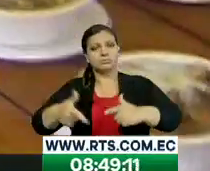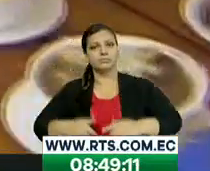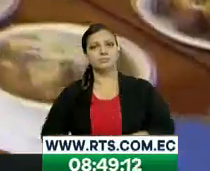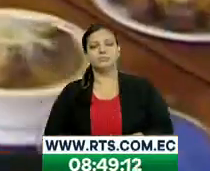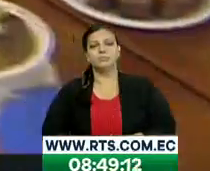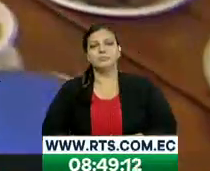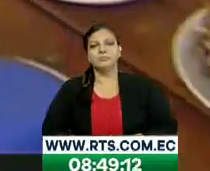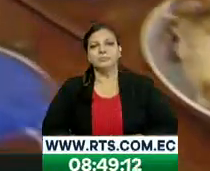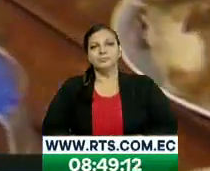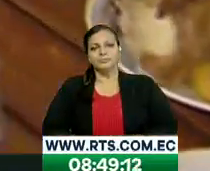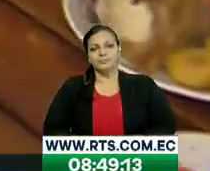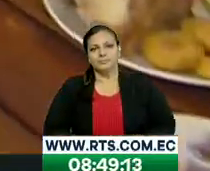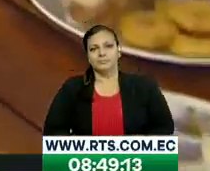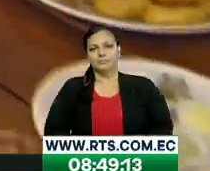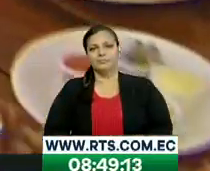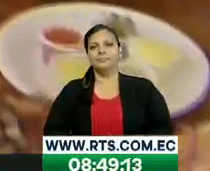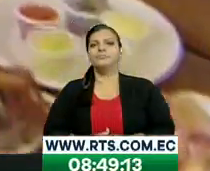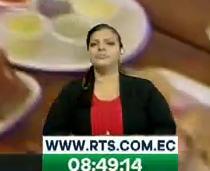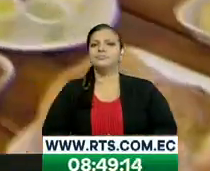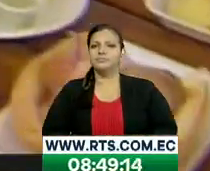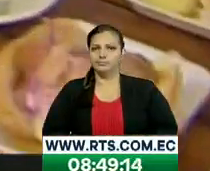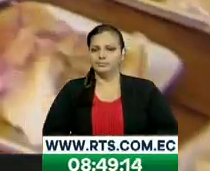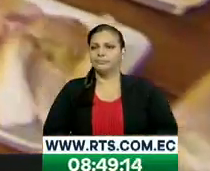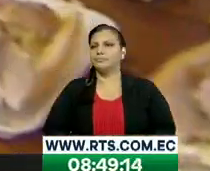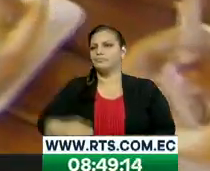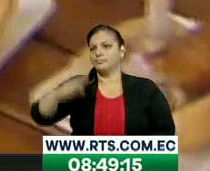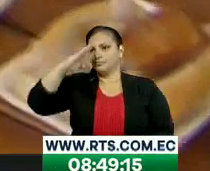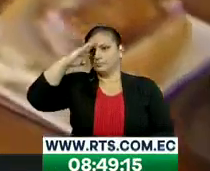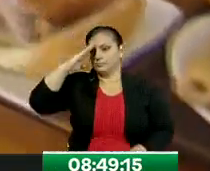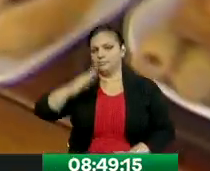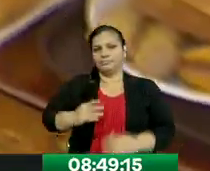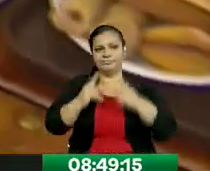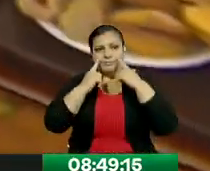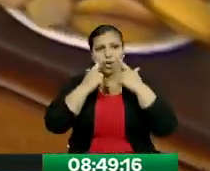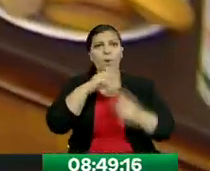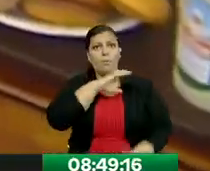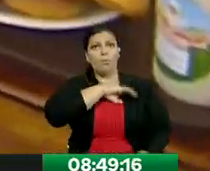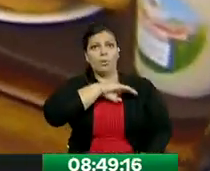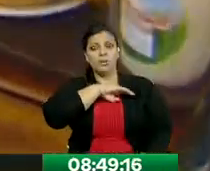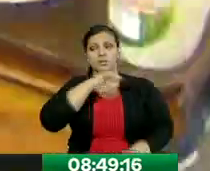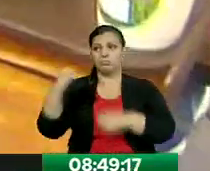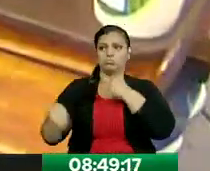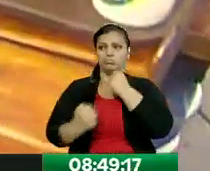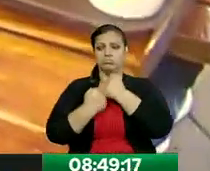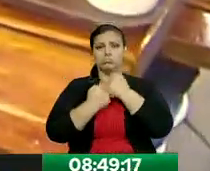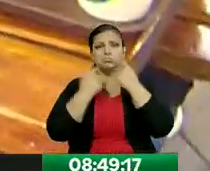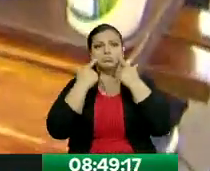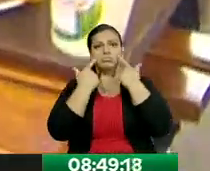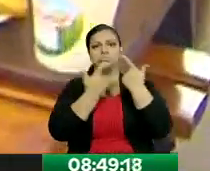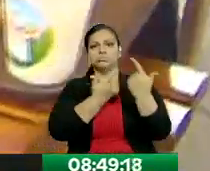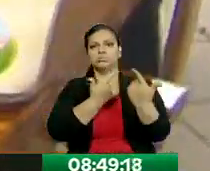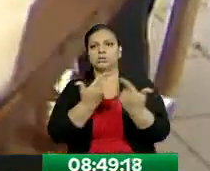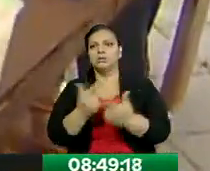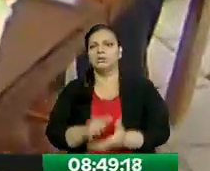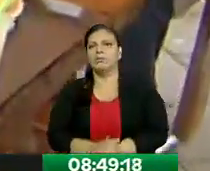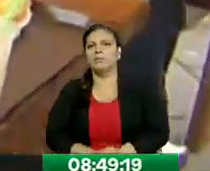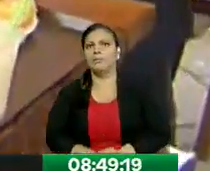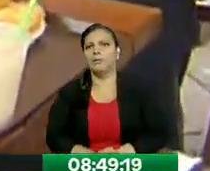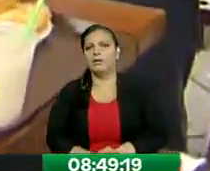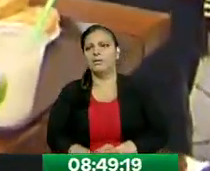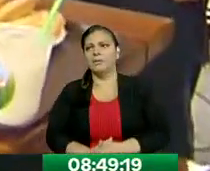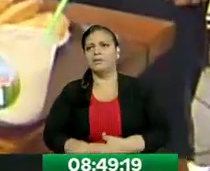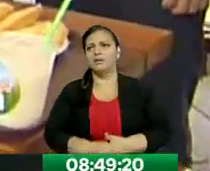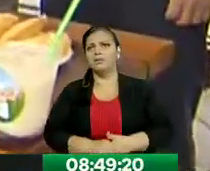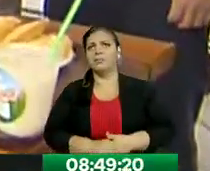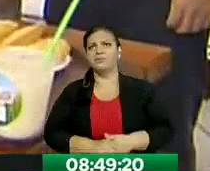pueden evitar las filas. También tenemos seguridad privada, seguridad policial, que estarán aquí custodiados por todos. Pues tenemos, como siempre,